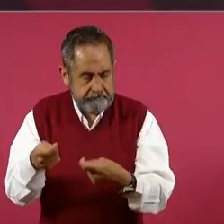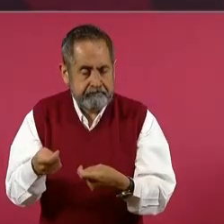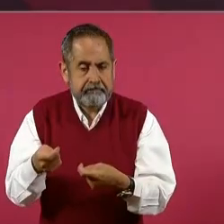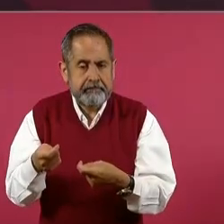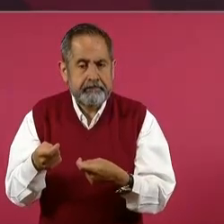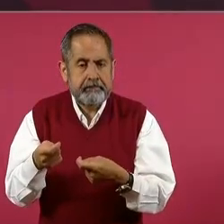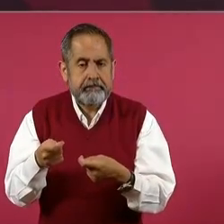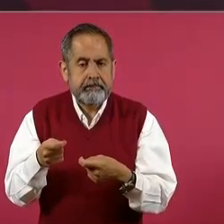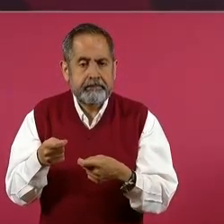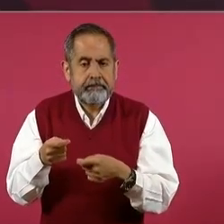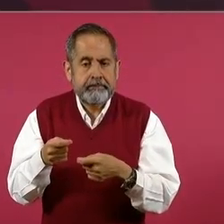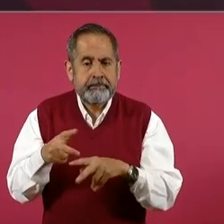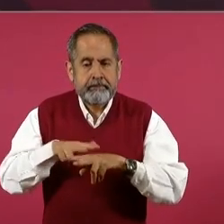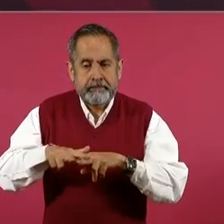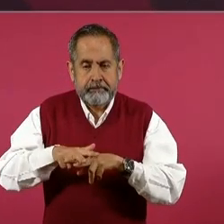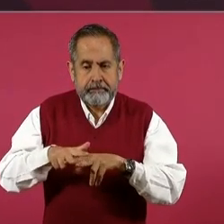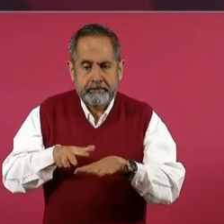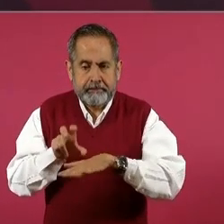el Tren Maya.